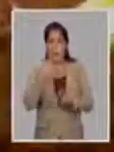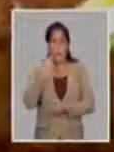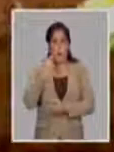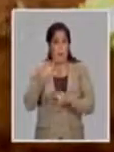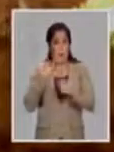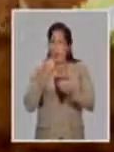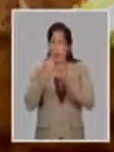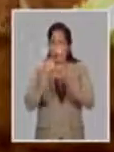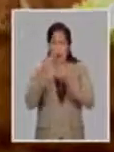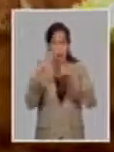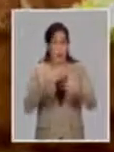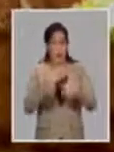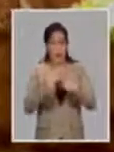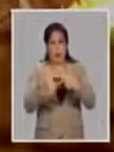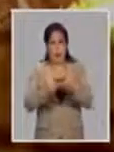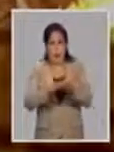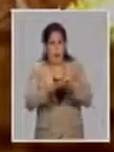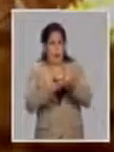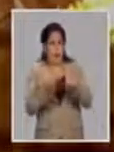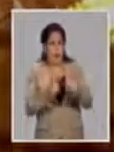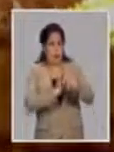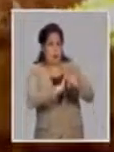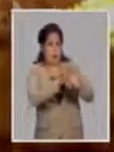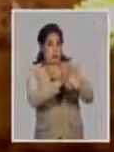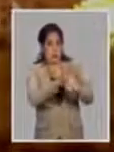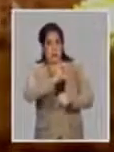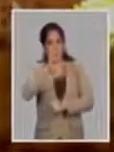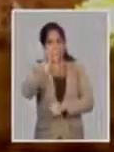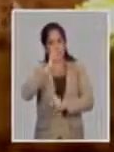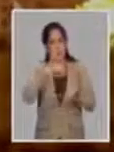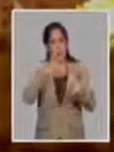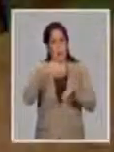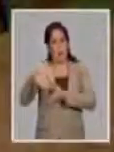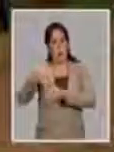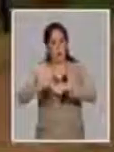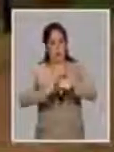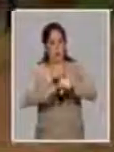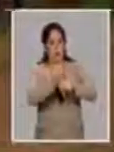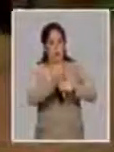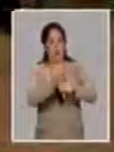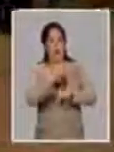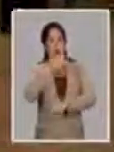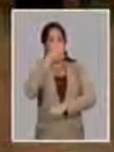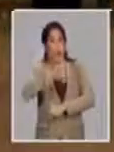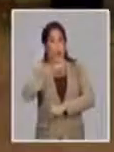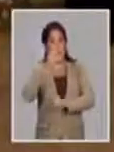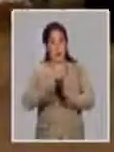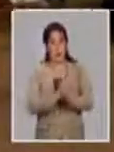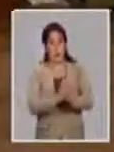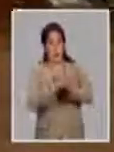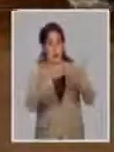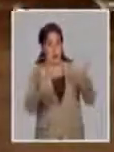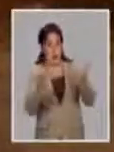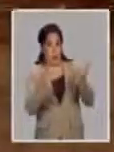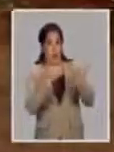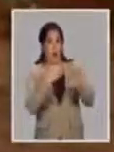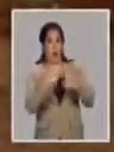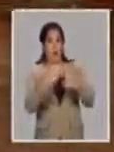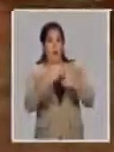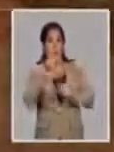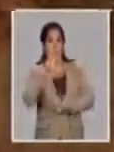y continuar la vida como si nada ocurriese, justamente en jornadas récord de muertes por coronavirus. Según el diario